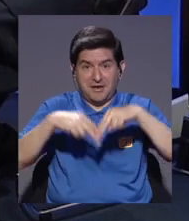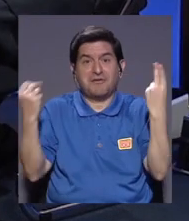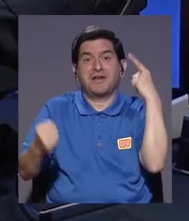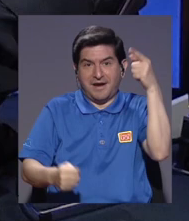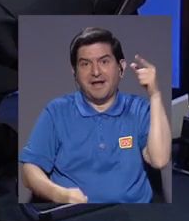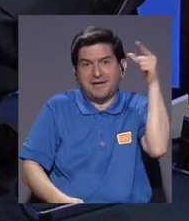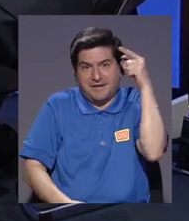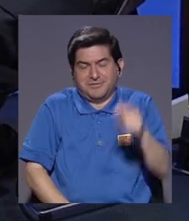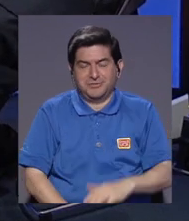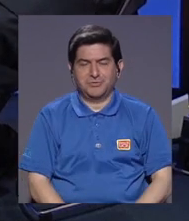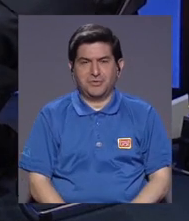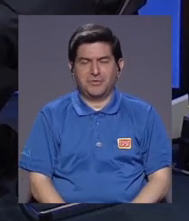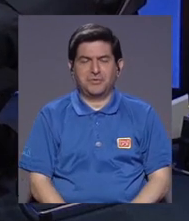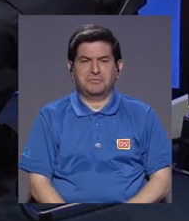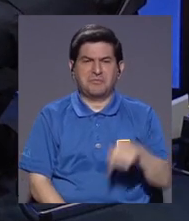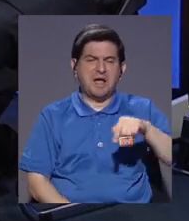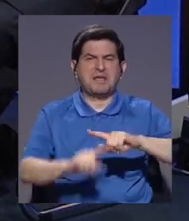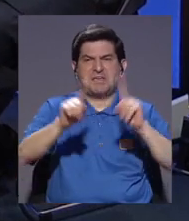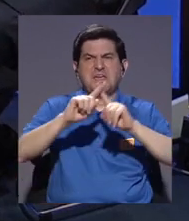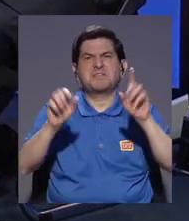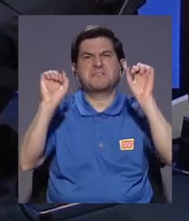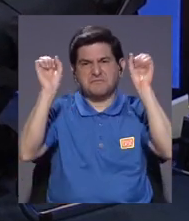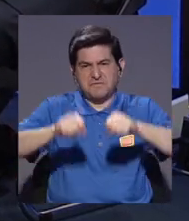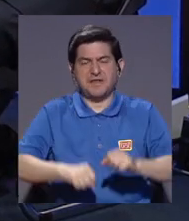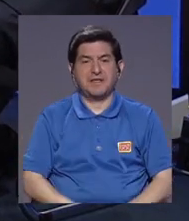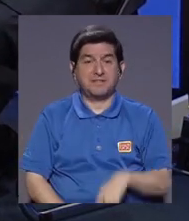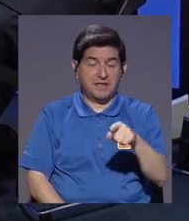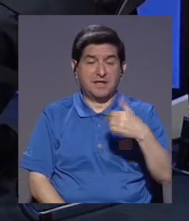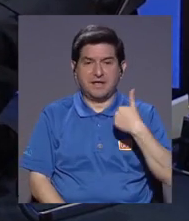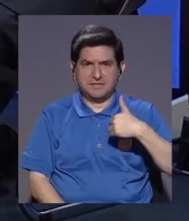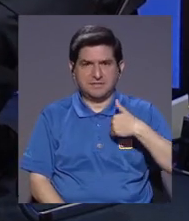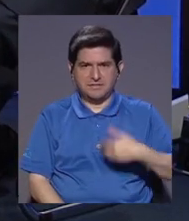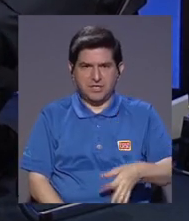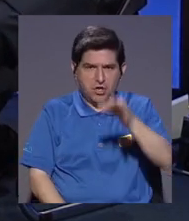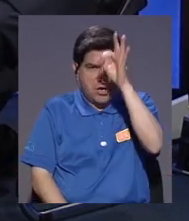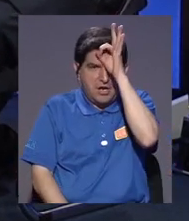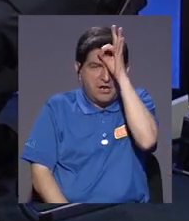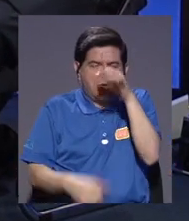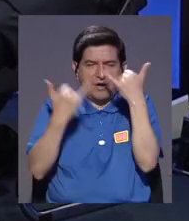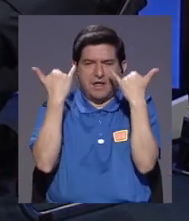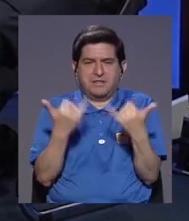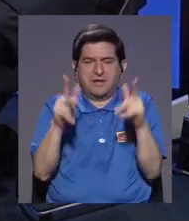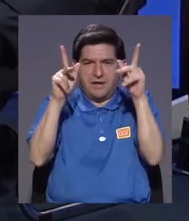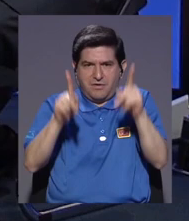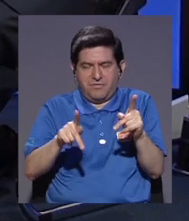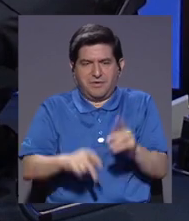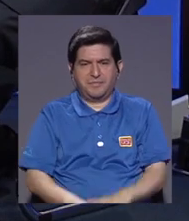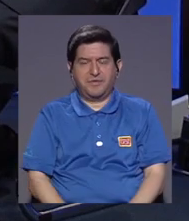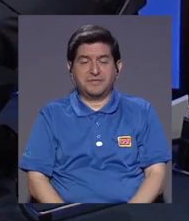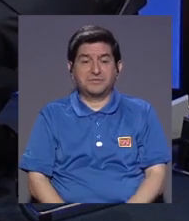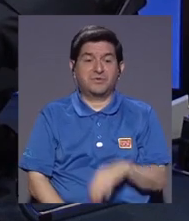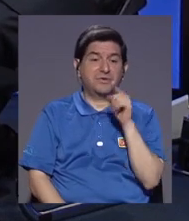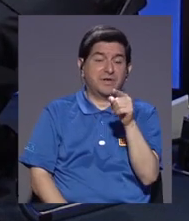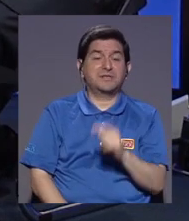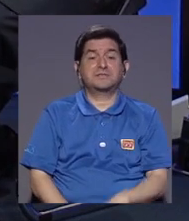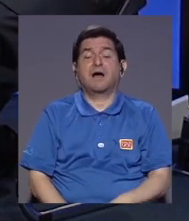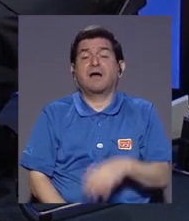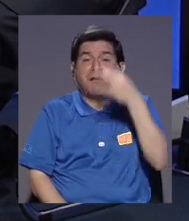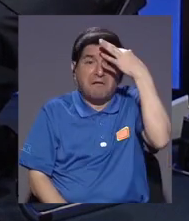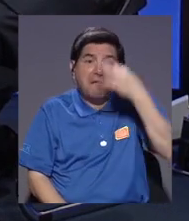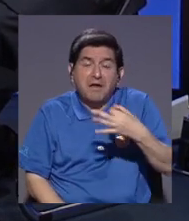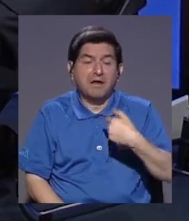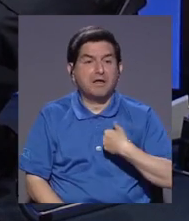otro bueno aquí podría escribir en muchos este señor ignorante que ahora mucha gente se persigna con él